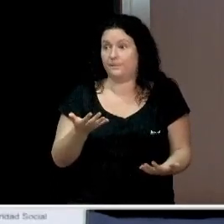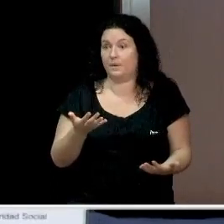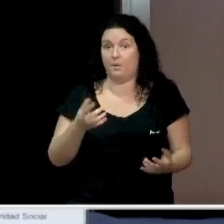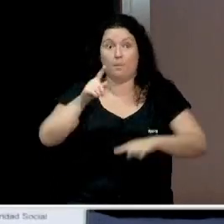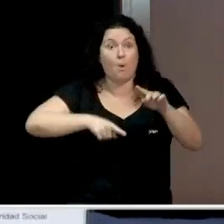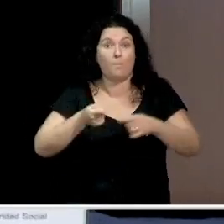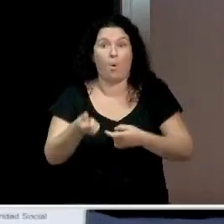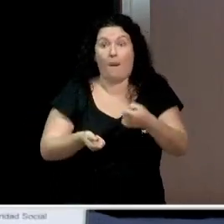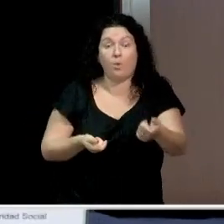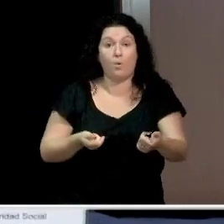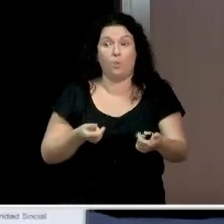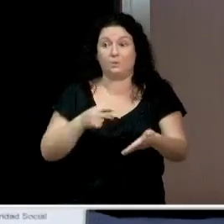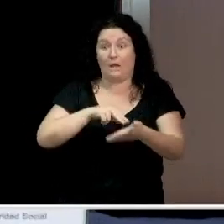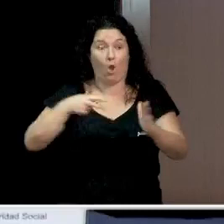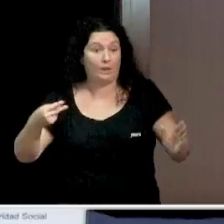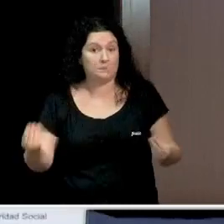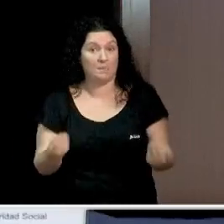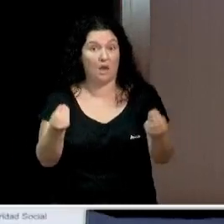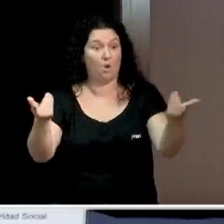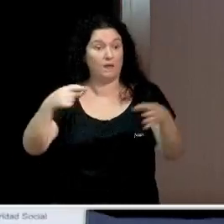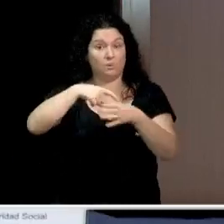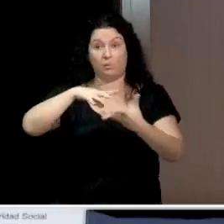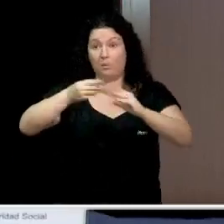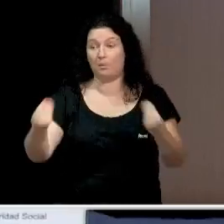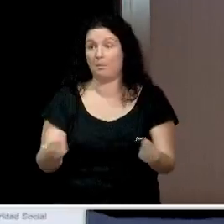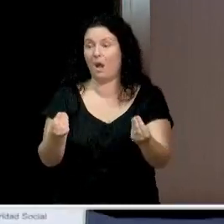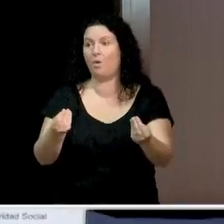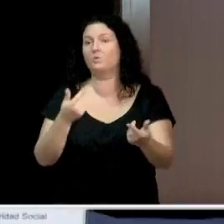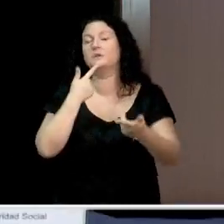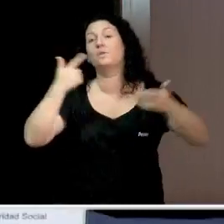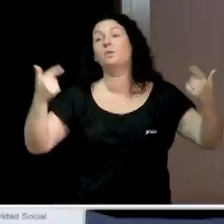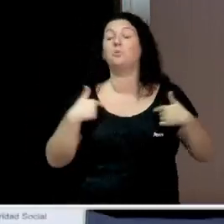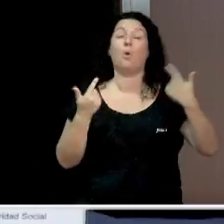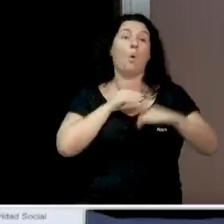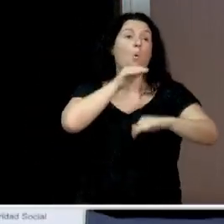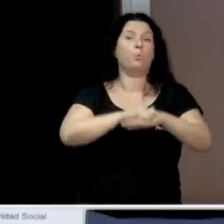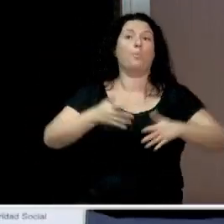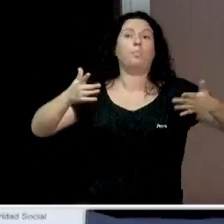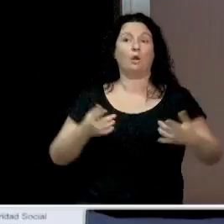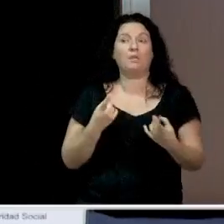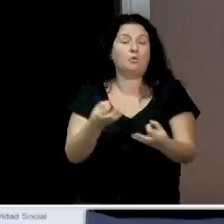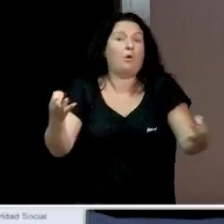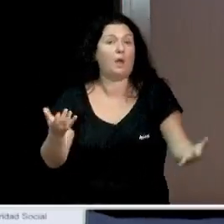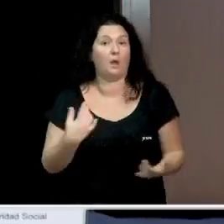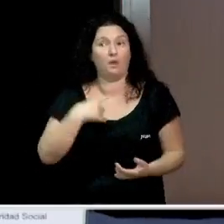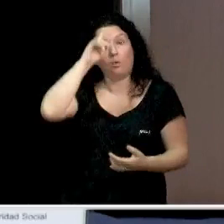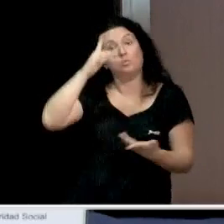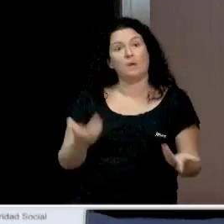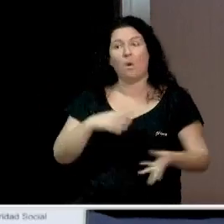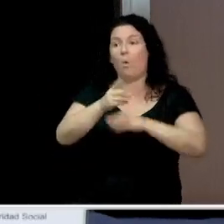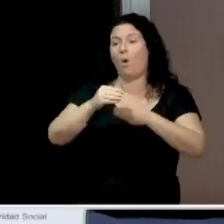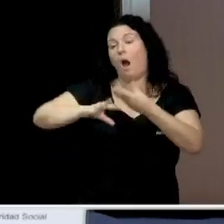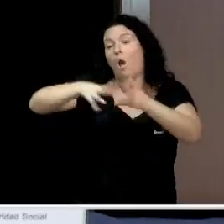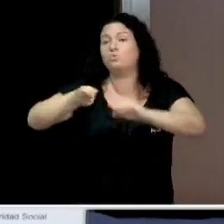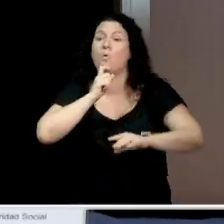y progresa, etcétera. Parte de la doctrina ha dicho, hombre, es que claro, cumplir sin saber qué es lo que tienes que hacer exactamente es muy